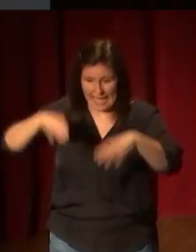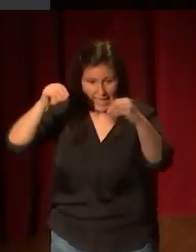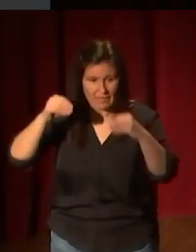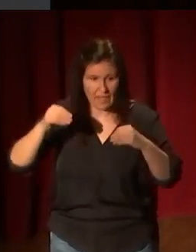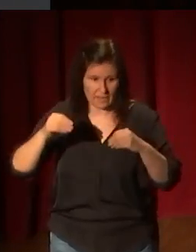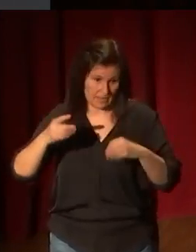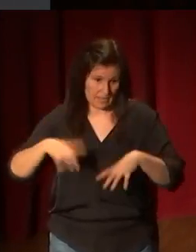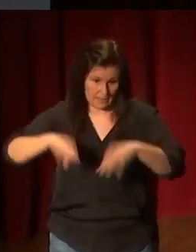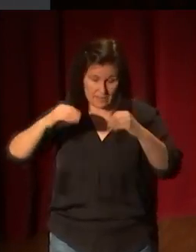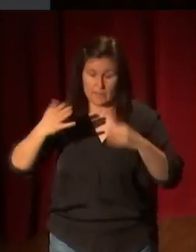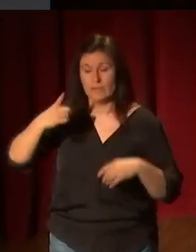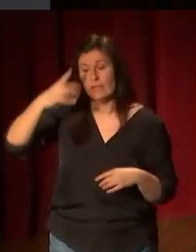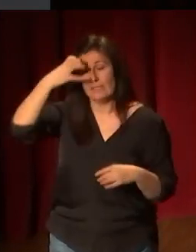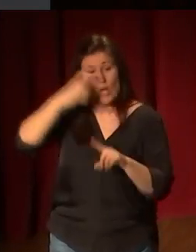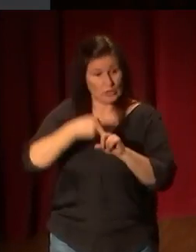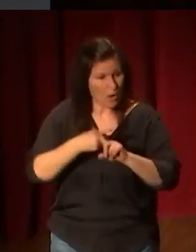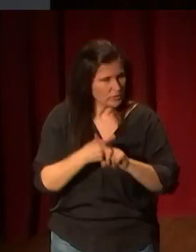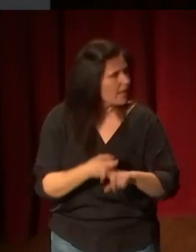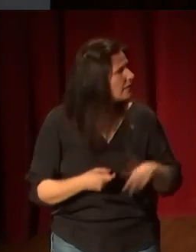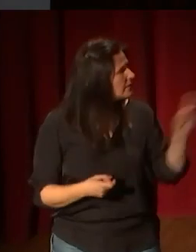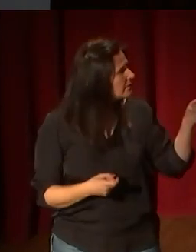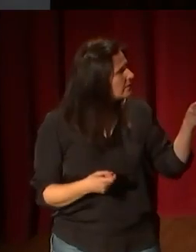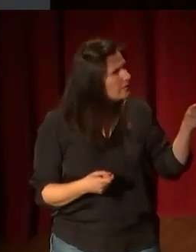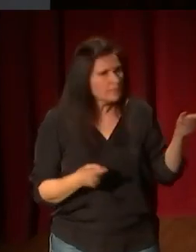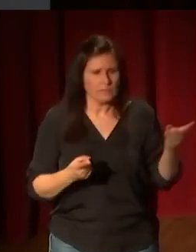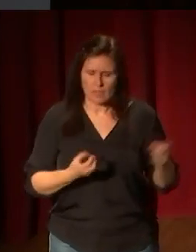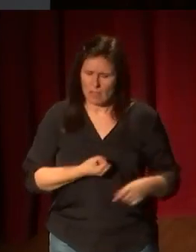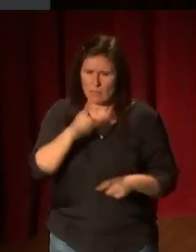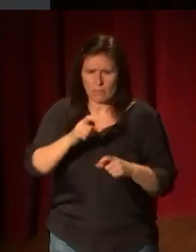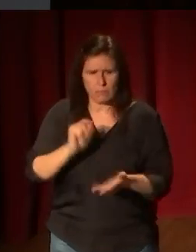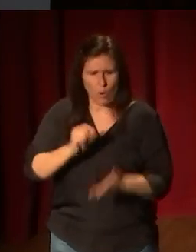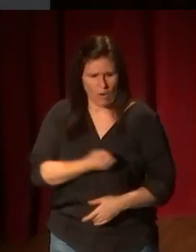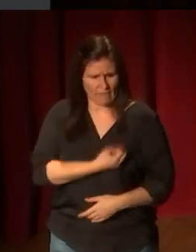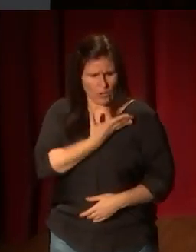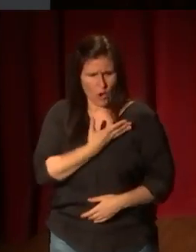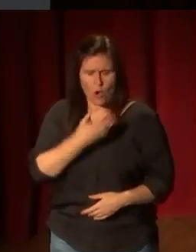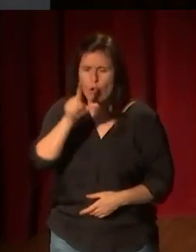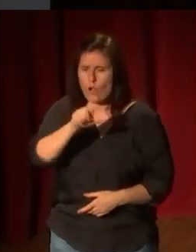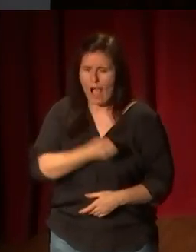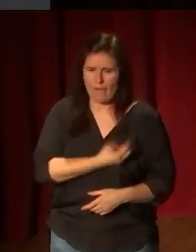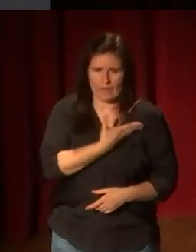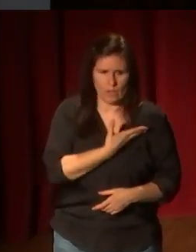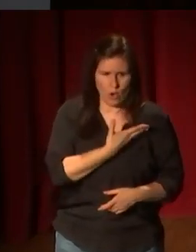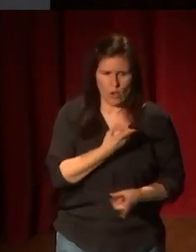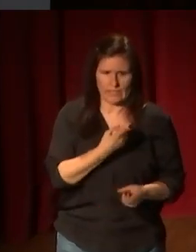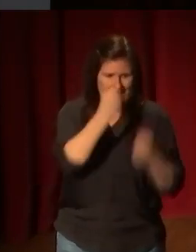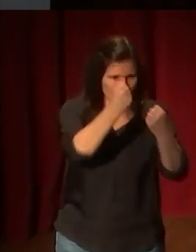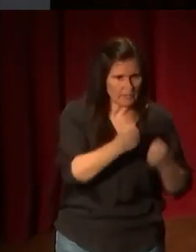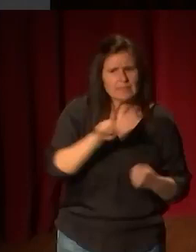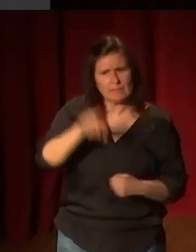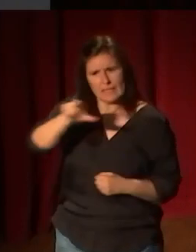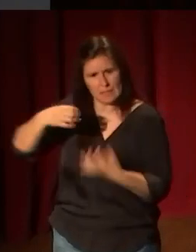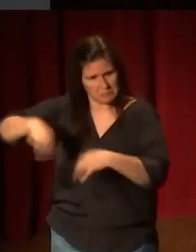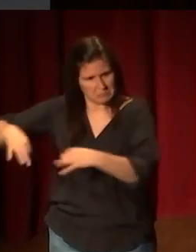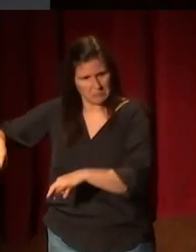tal afición que de inmediato y la afición entre las autoridades y también entre la gente común que tenía un